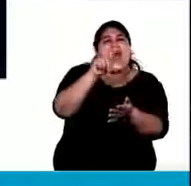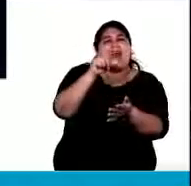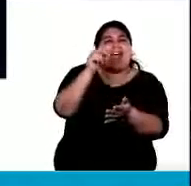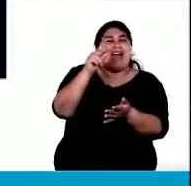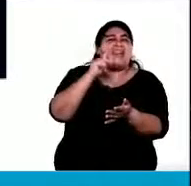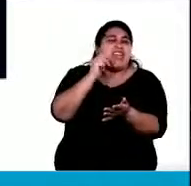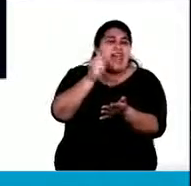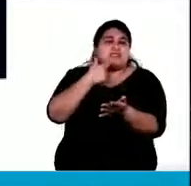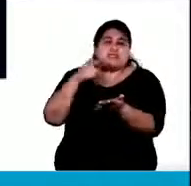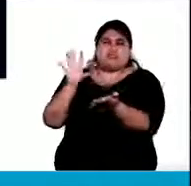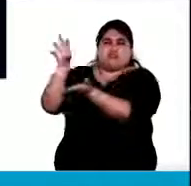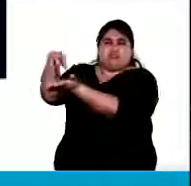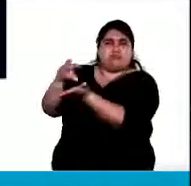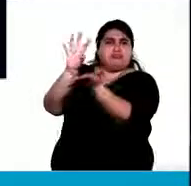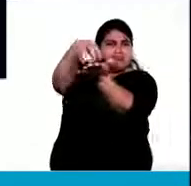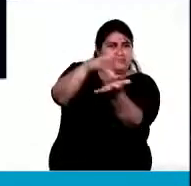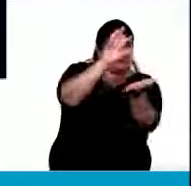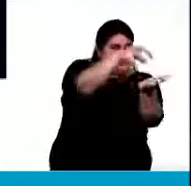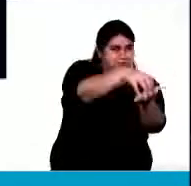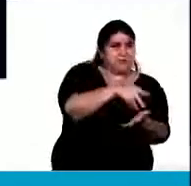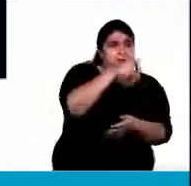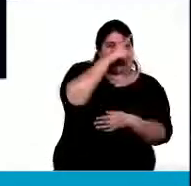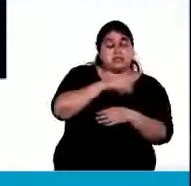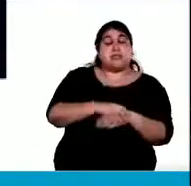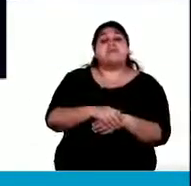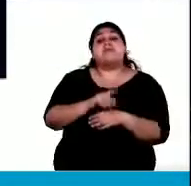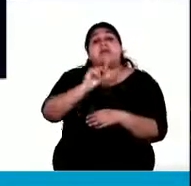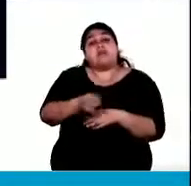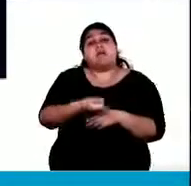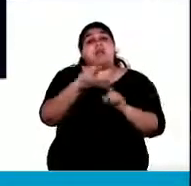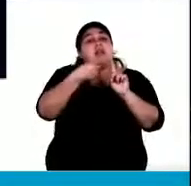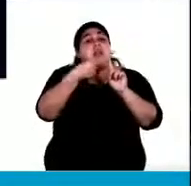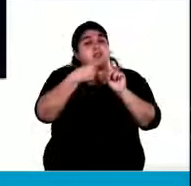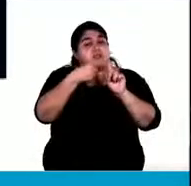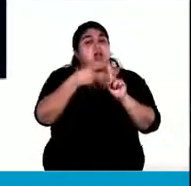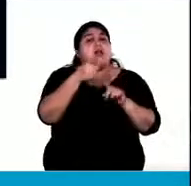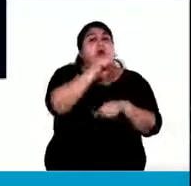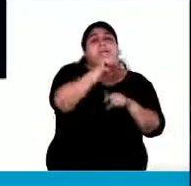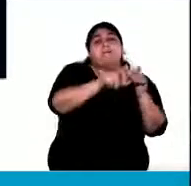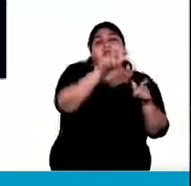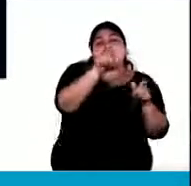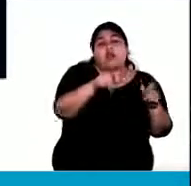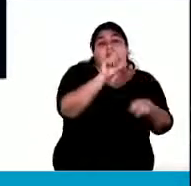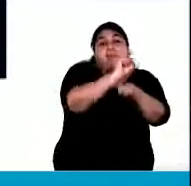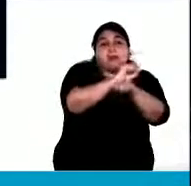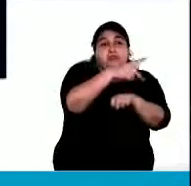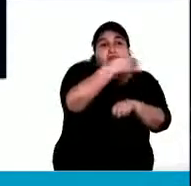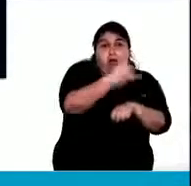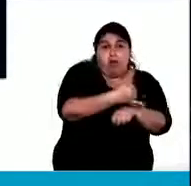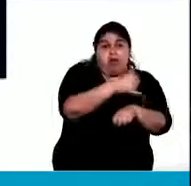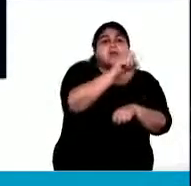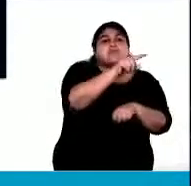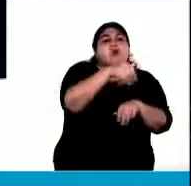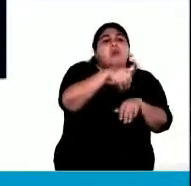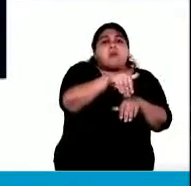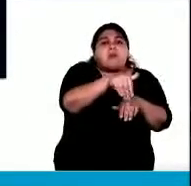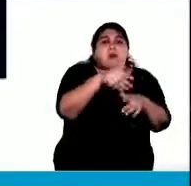además va a generar con aquellas personas que estén privadas de su libertad una situación de